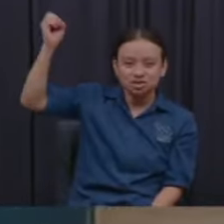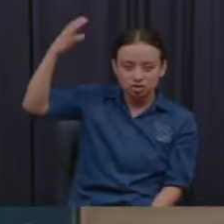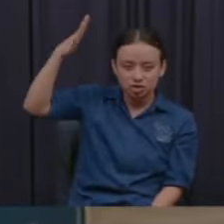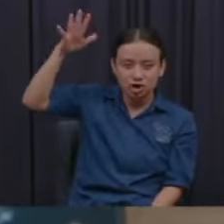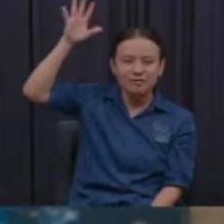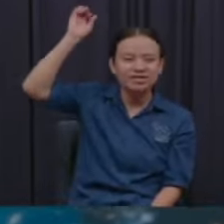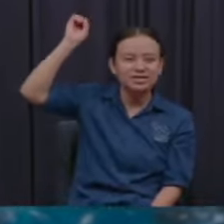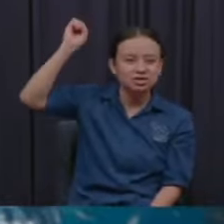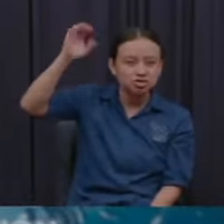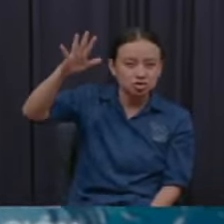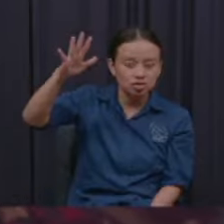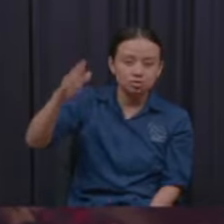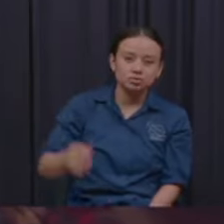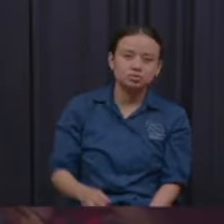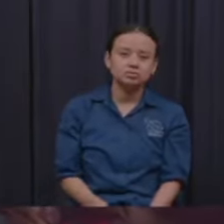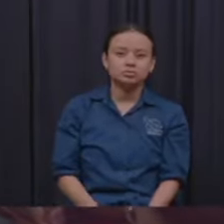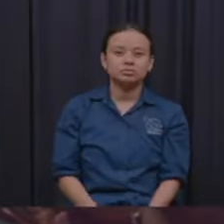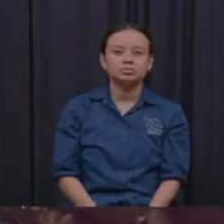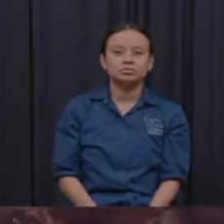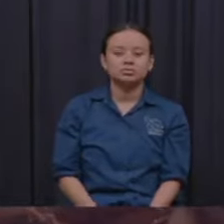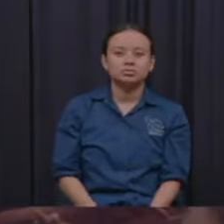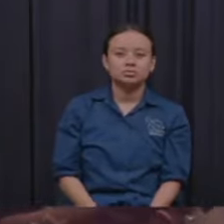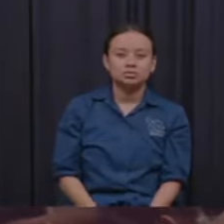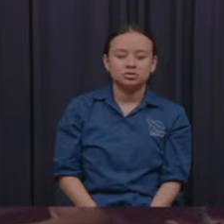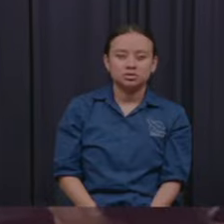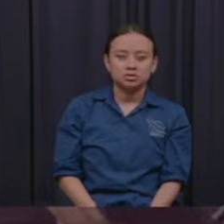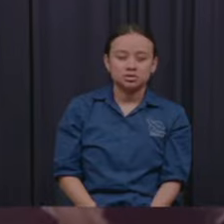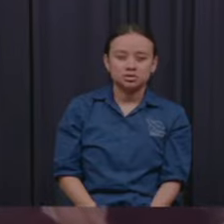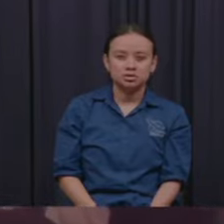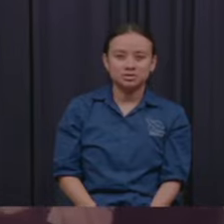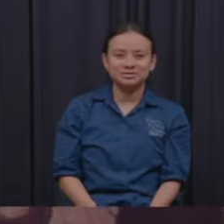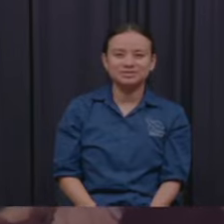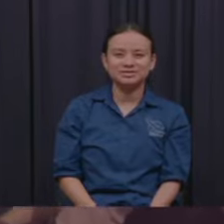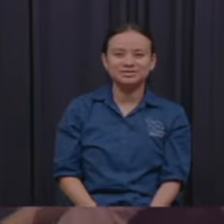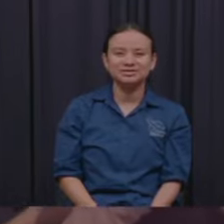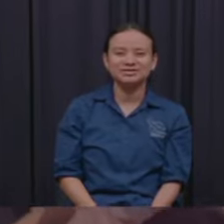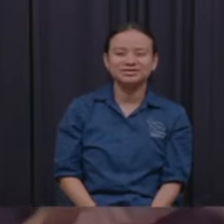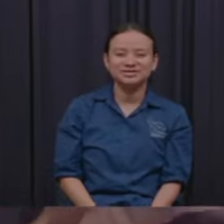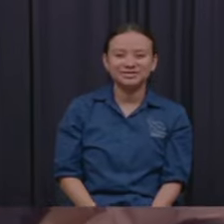esa bendición. ¿Qué están haciendo, mucha? Los voy a liberar a ustedes también.